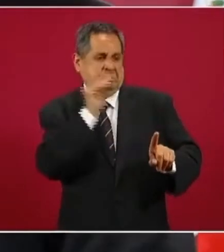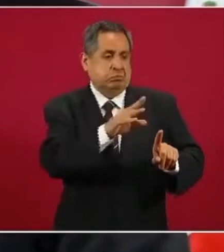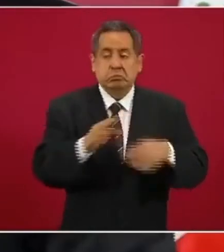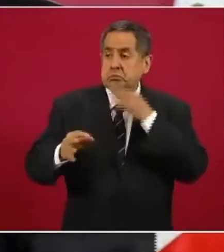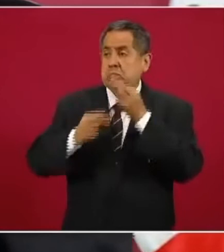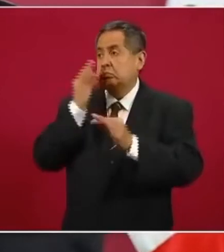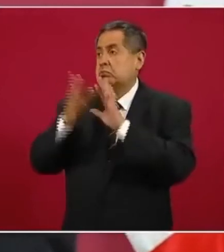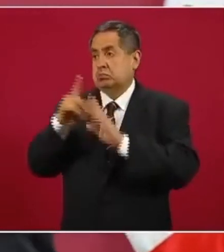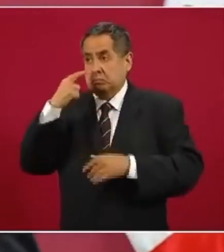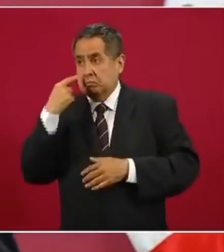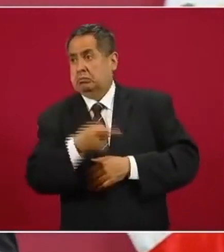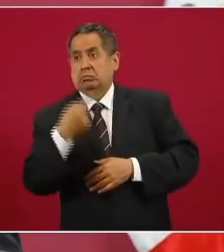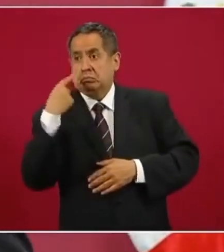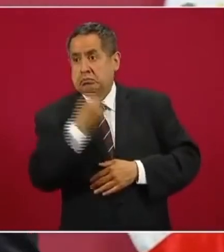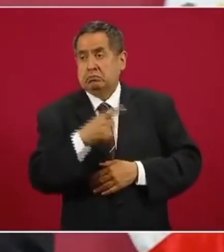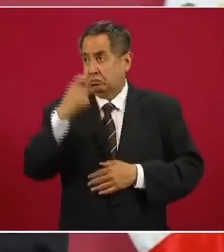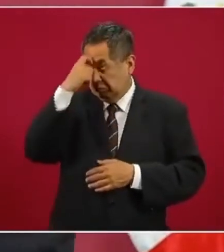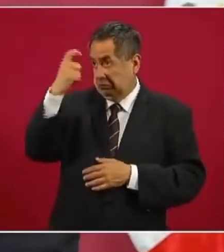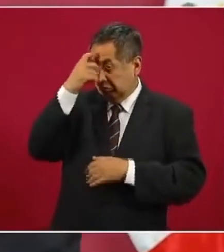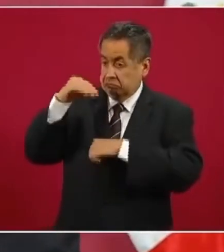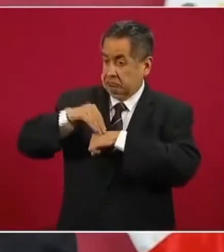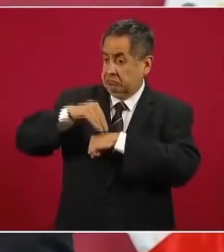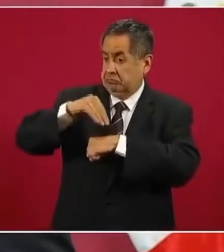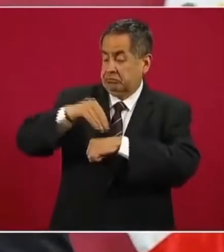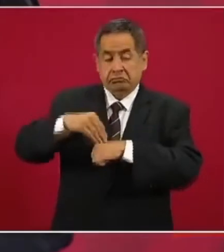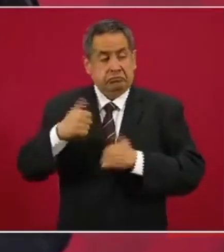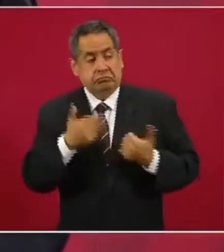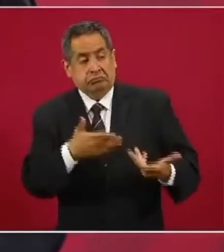aspirantes, ¿no?, se le invente algo y vengan aquí a